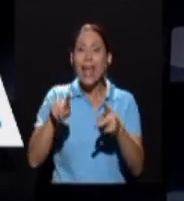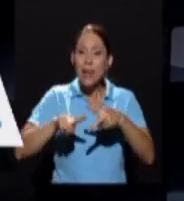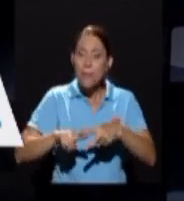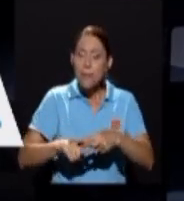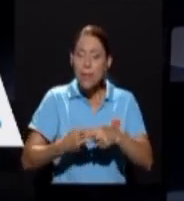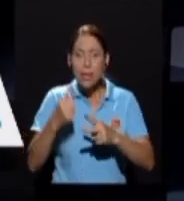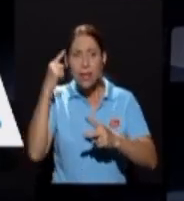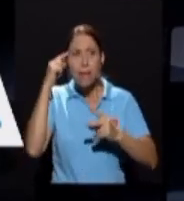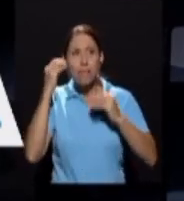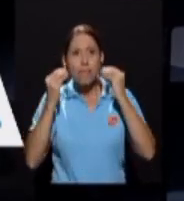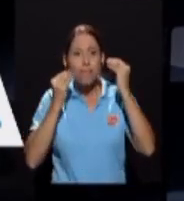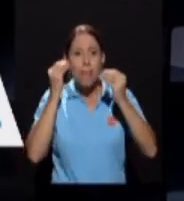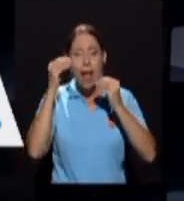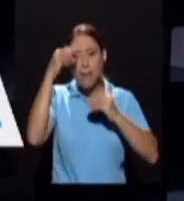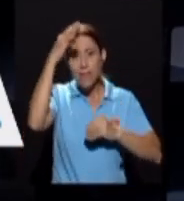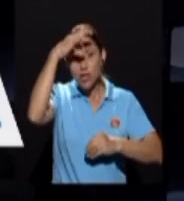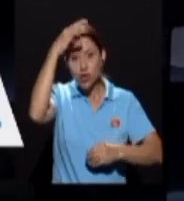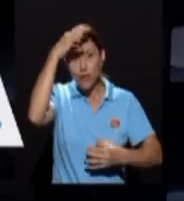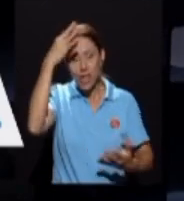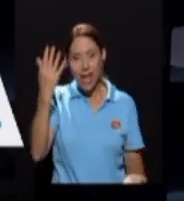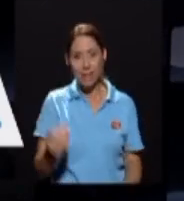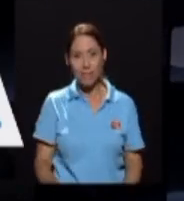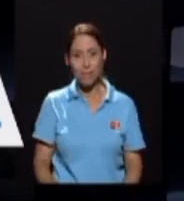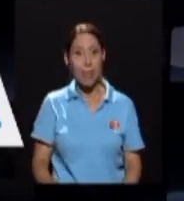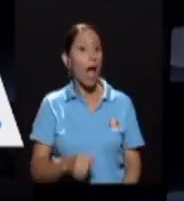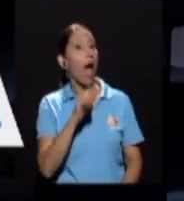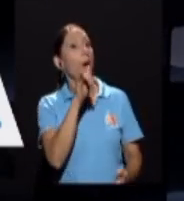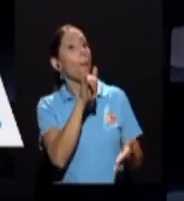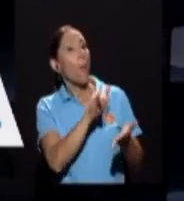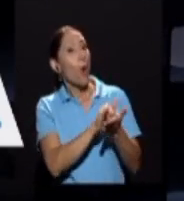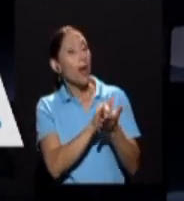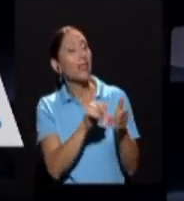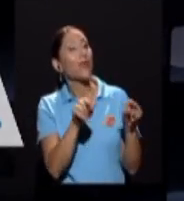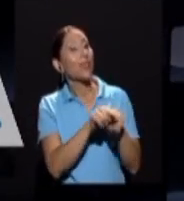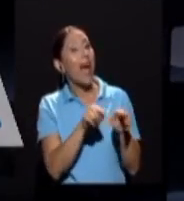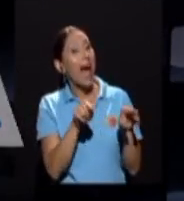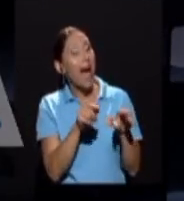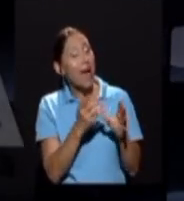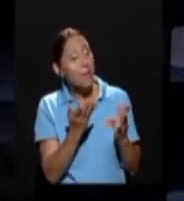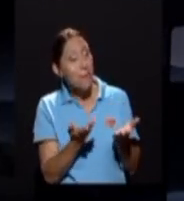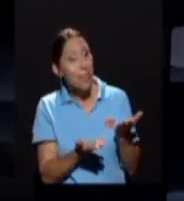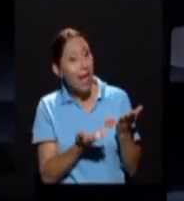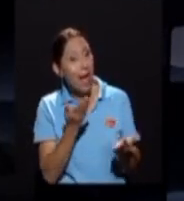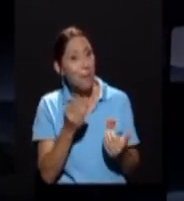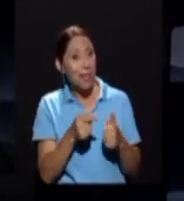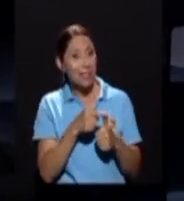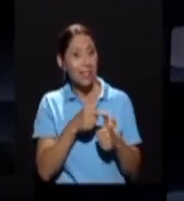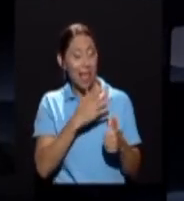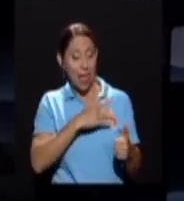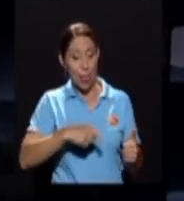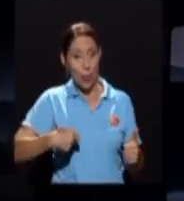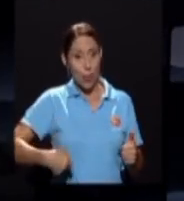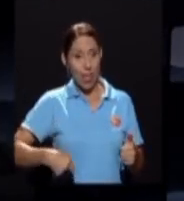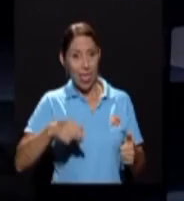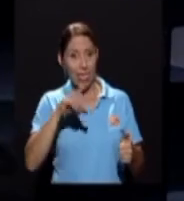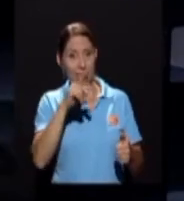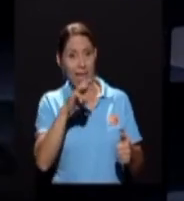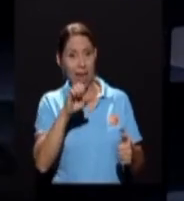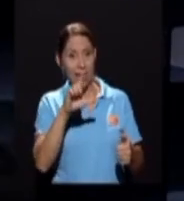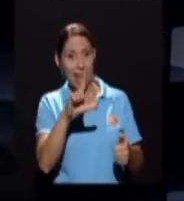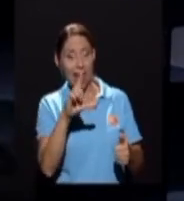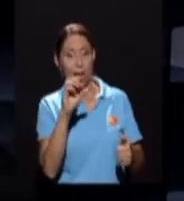filosofía. Claro, y por eso tal vez hicieron tanta química don Daniel y él. Exactamente. Yo entrevisté a don